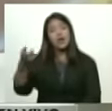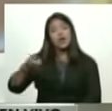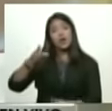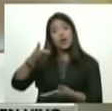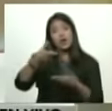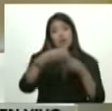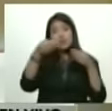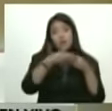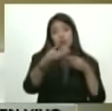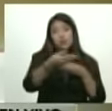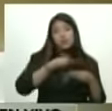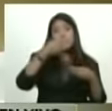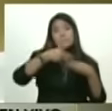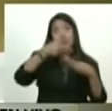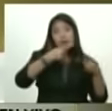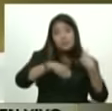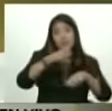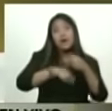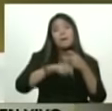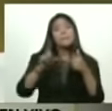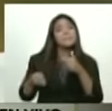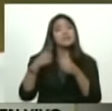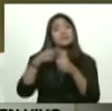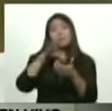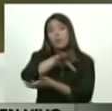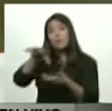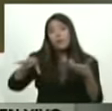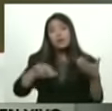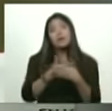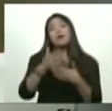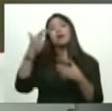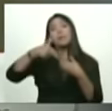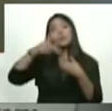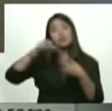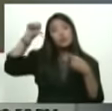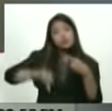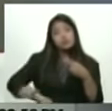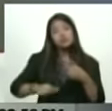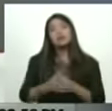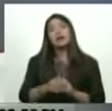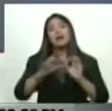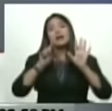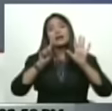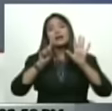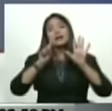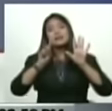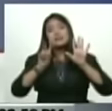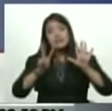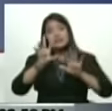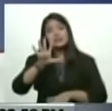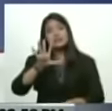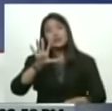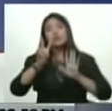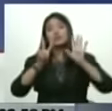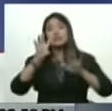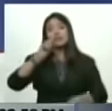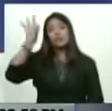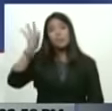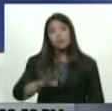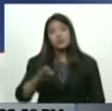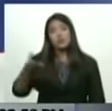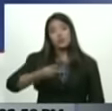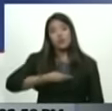que es el principal problema que tenemos en este momento, la caída de los precios petroleros, que ha reducido en un 65-70% los ingresos en divisa